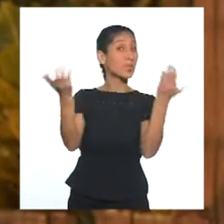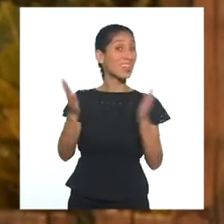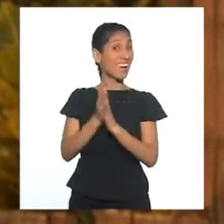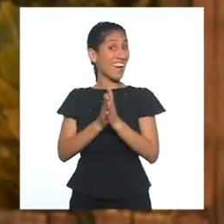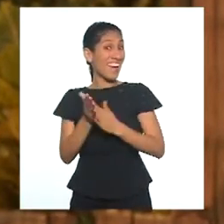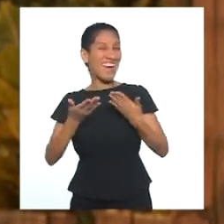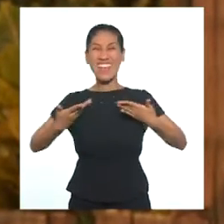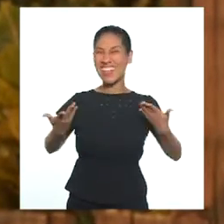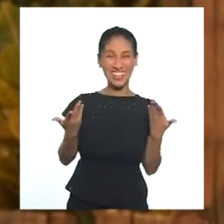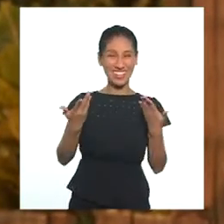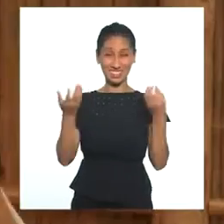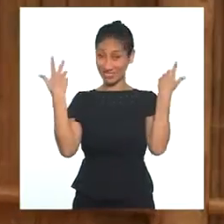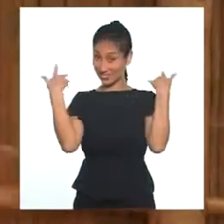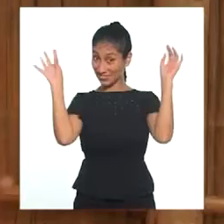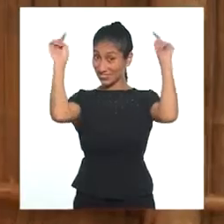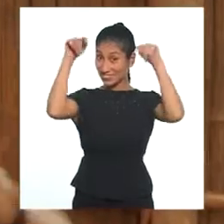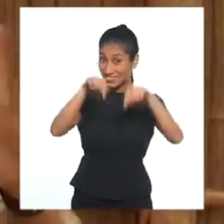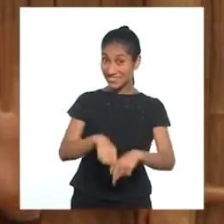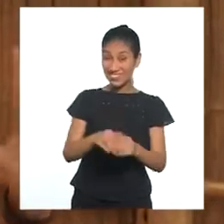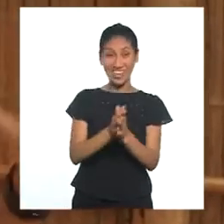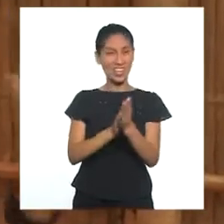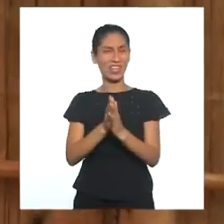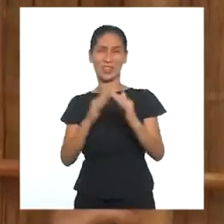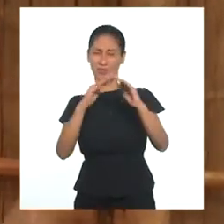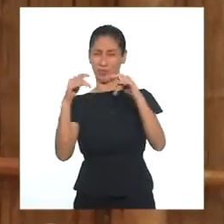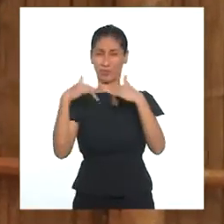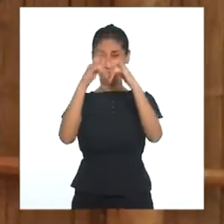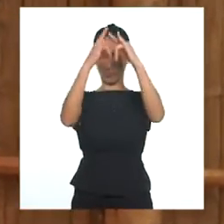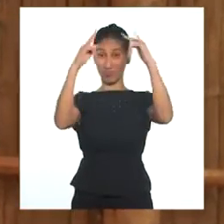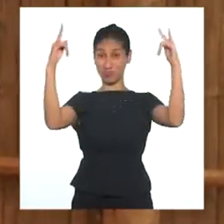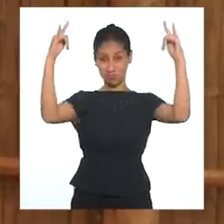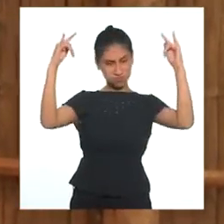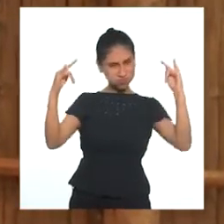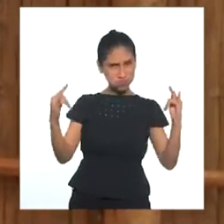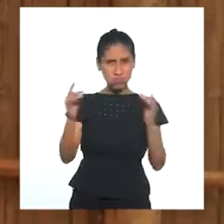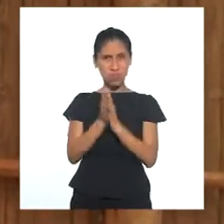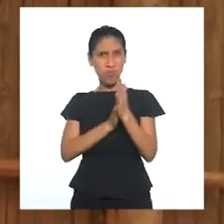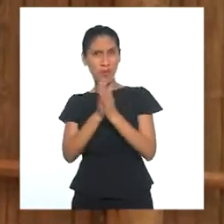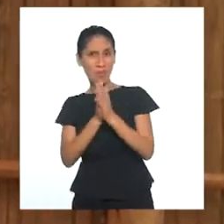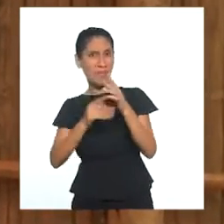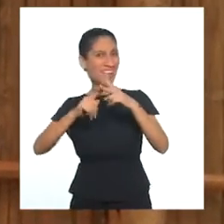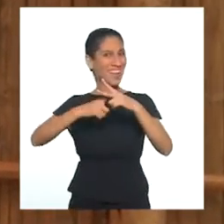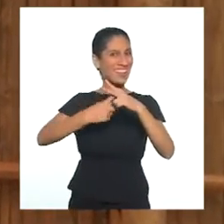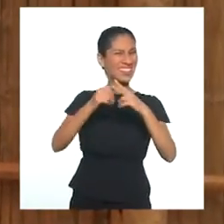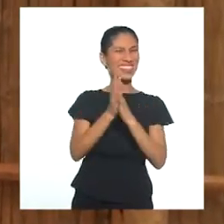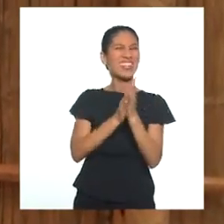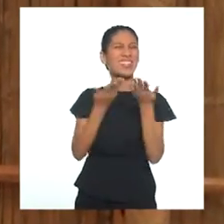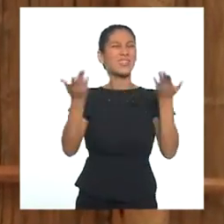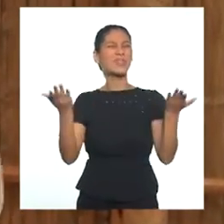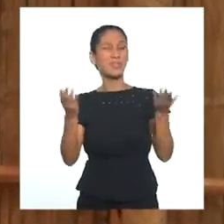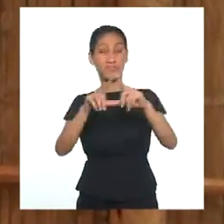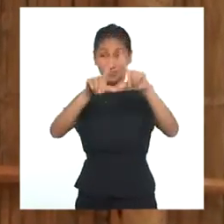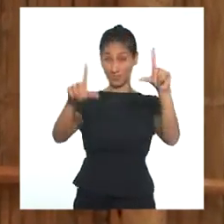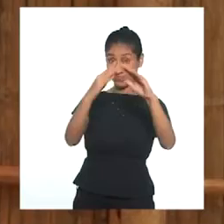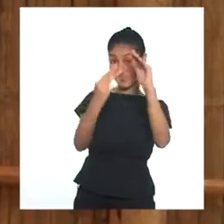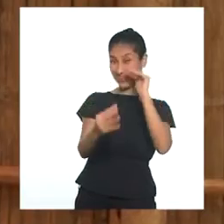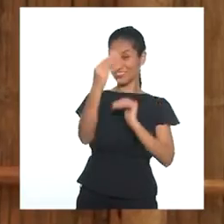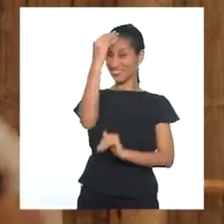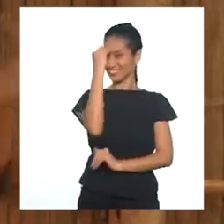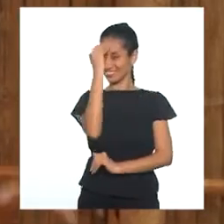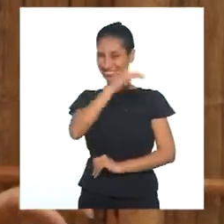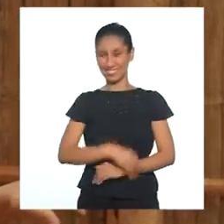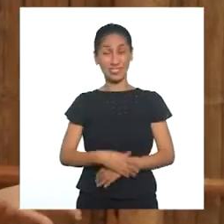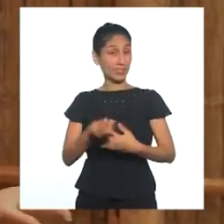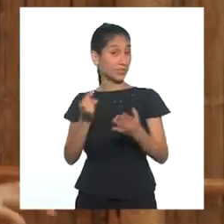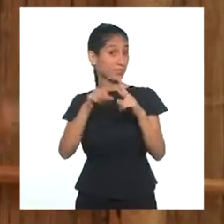están esos ánimos? ¡Ya estamos acá en nuestro campamento! A punto de iniciar un programa más de Aprendo en